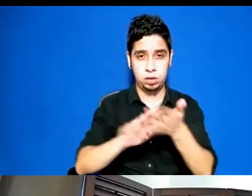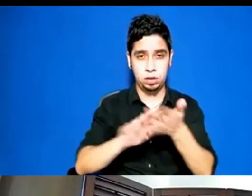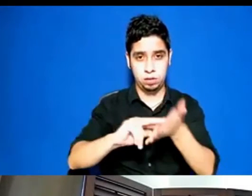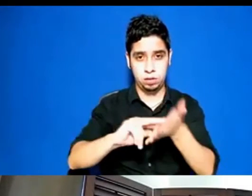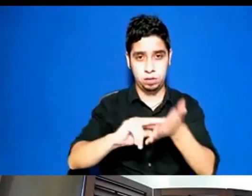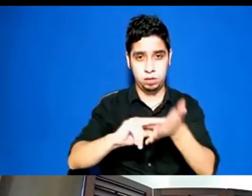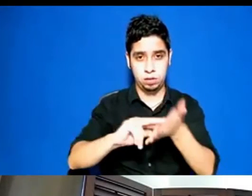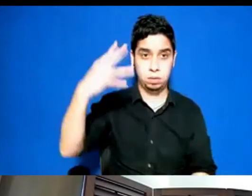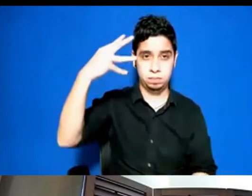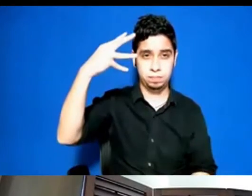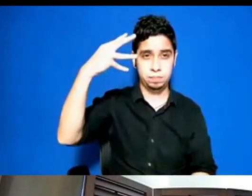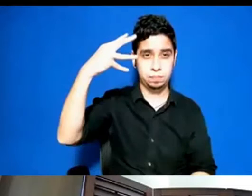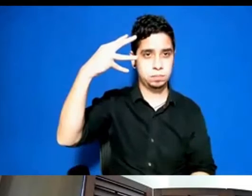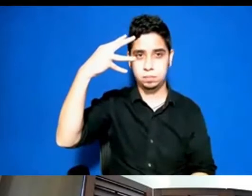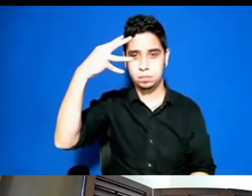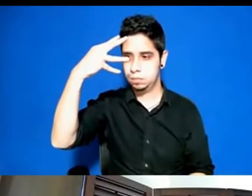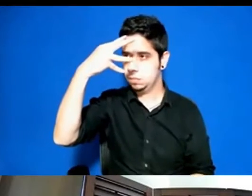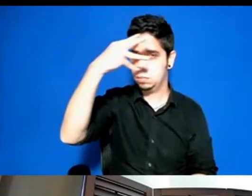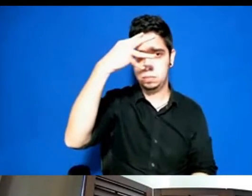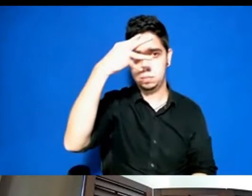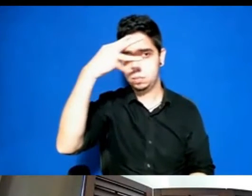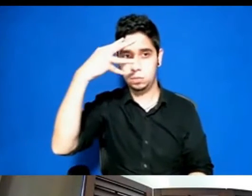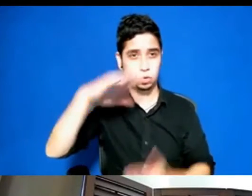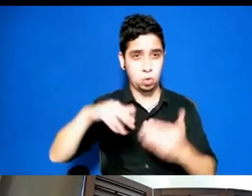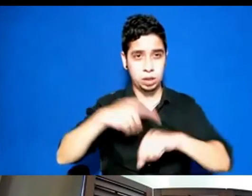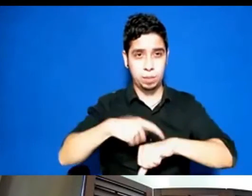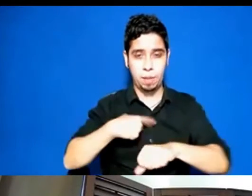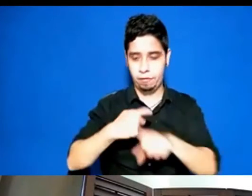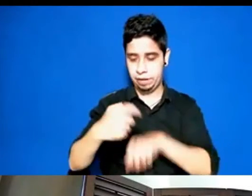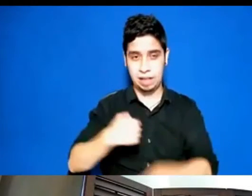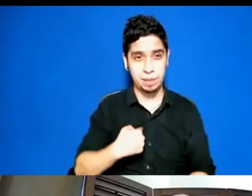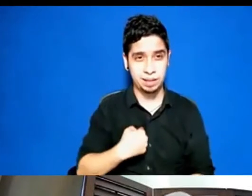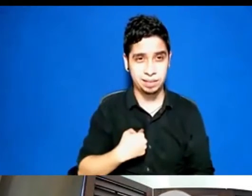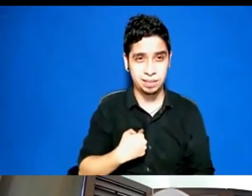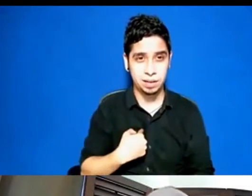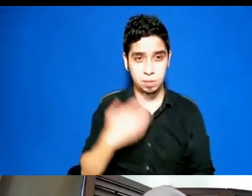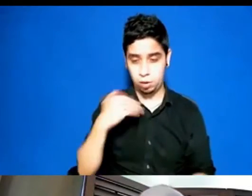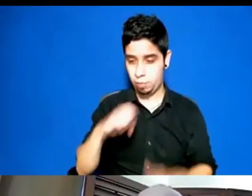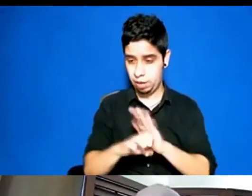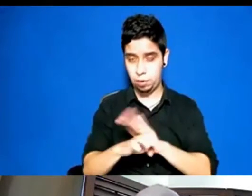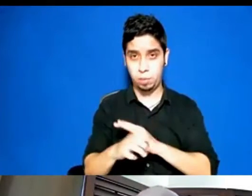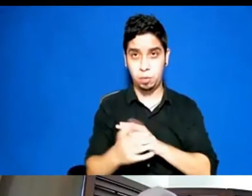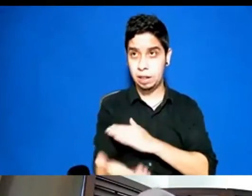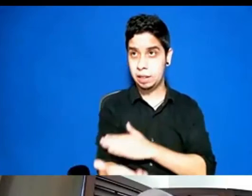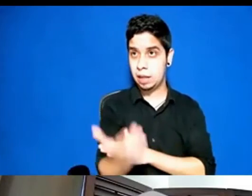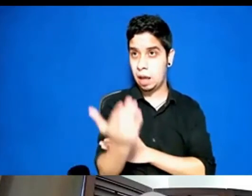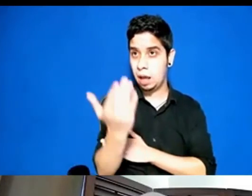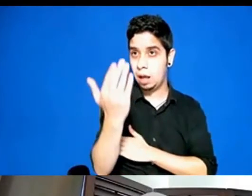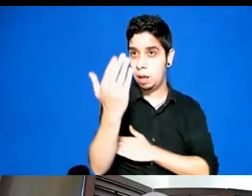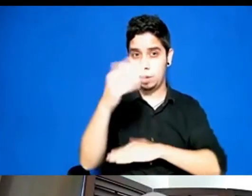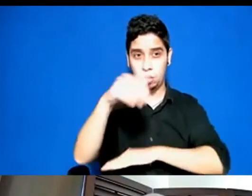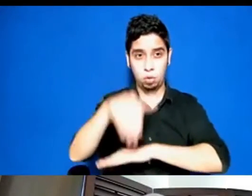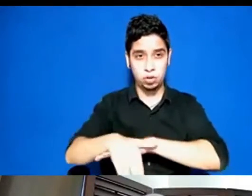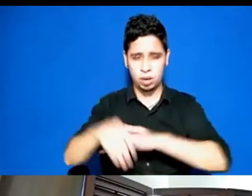día, yo no sé lo que yo haría, porque tienes el ciclo del día, pero entonces de noche te prenden todos esos